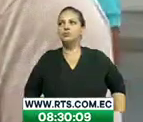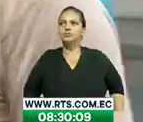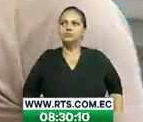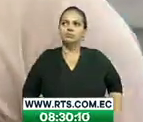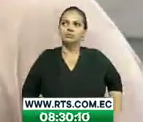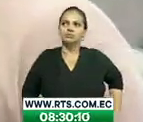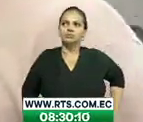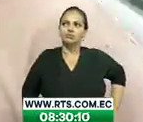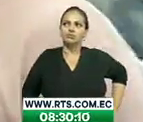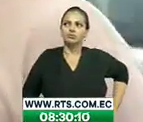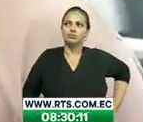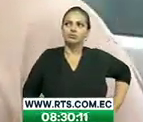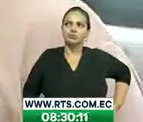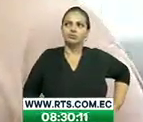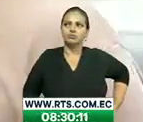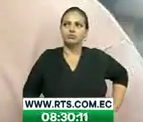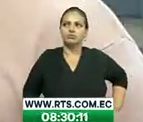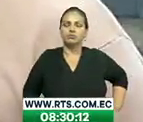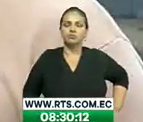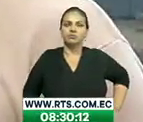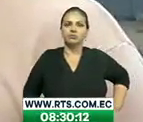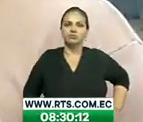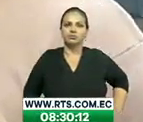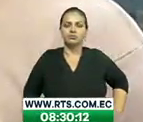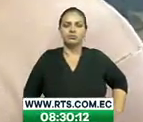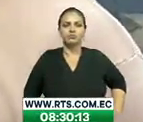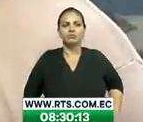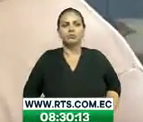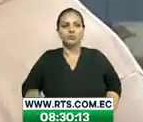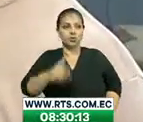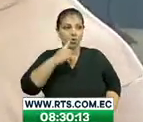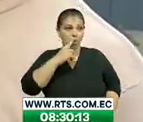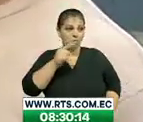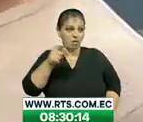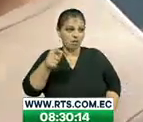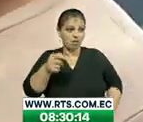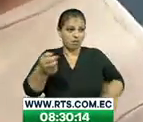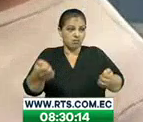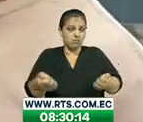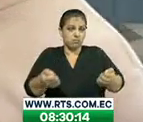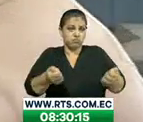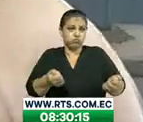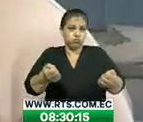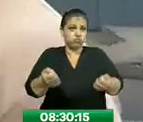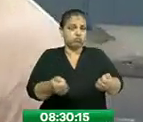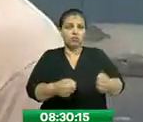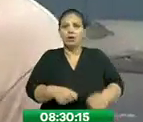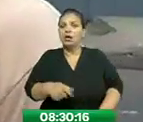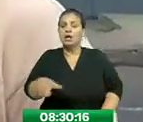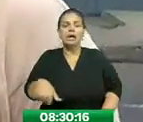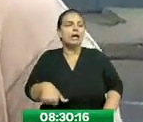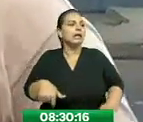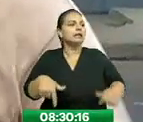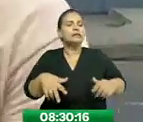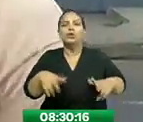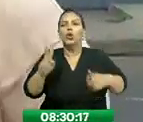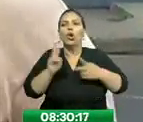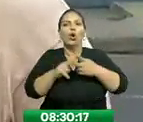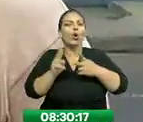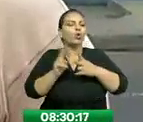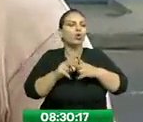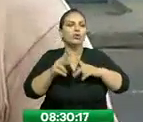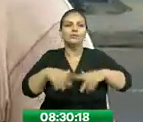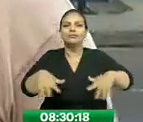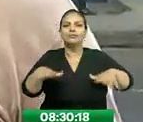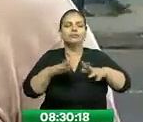el señor no es de aquí, de la provincia, pues, pero siempre viene. ¿Cuál señor? El conductor. El señor conductor. Okay. Entonces, pasa. ¿Conductor del camión? Del camión, sí. Pasa que esto y el día sábado